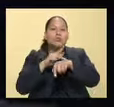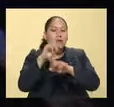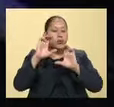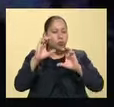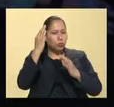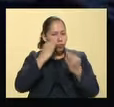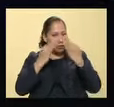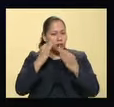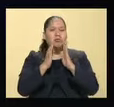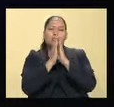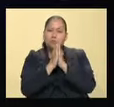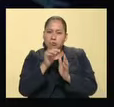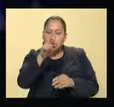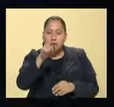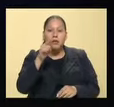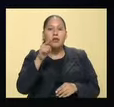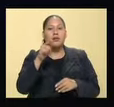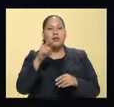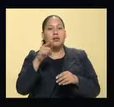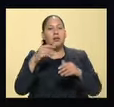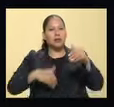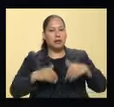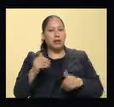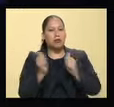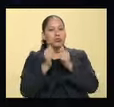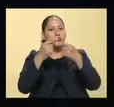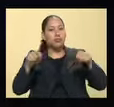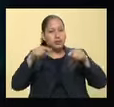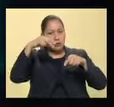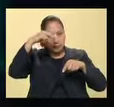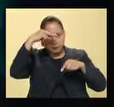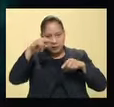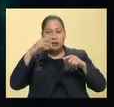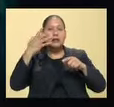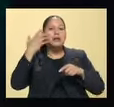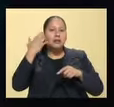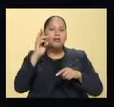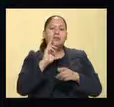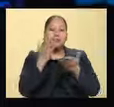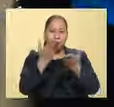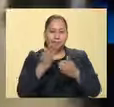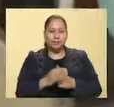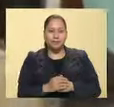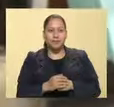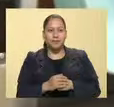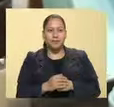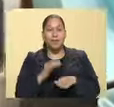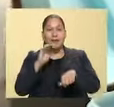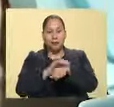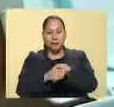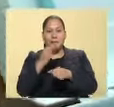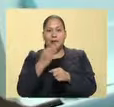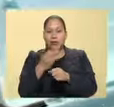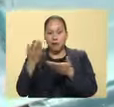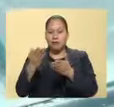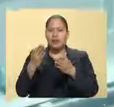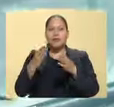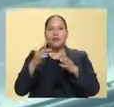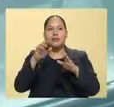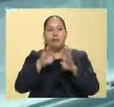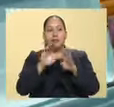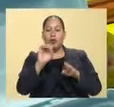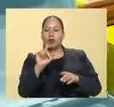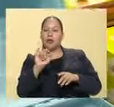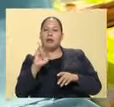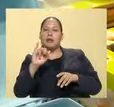Así que, por favor, esto es el Teatro Musical en México, Cats. No se muevan de ahí. Amigos, estamos en el camerino de